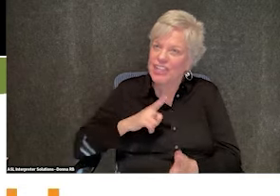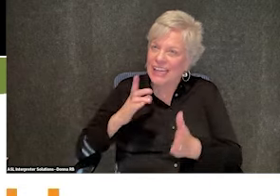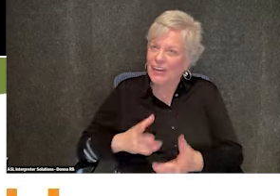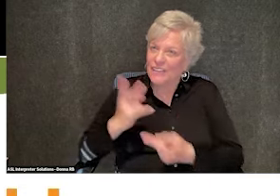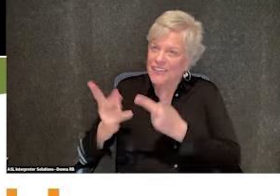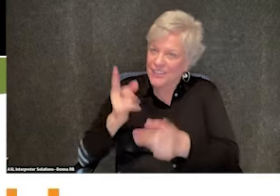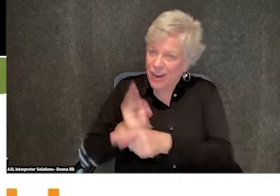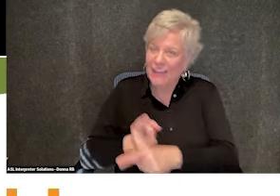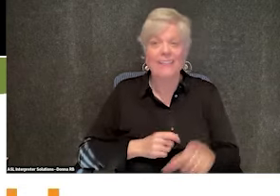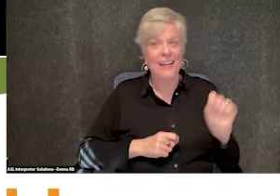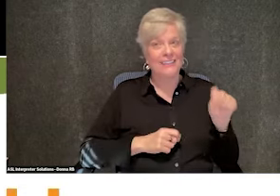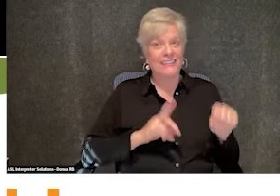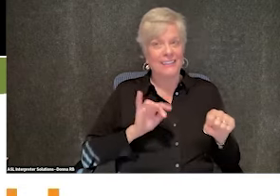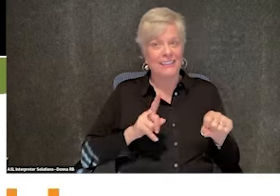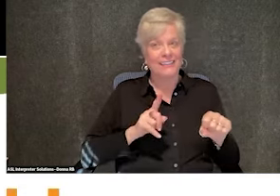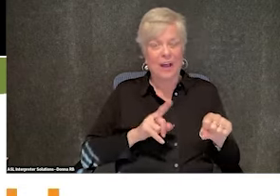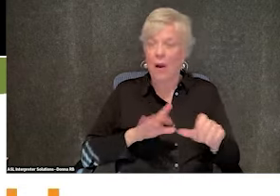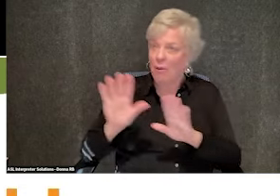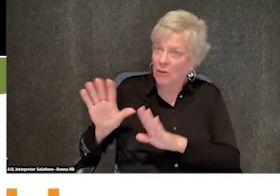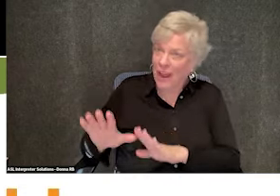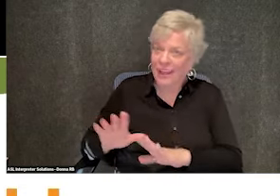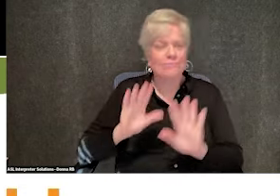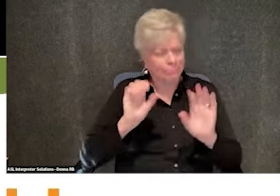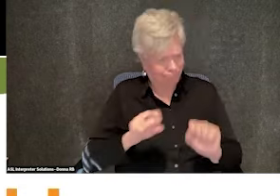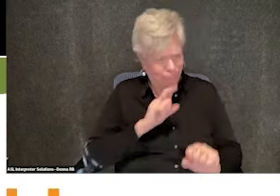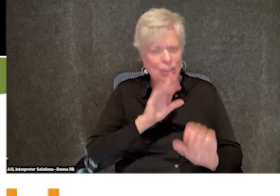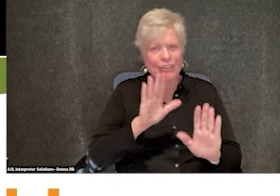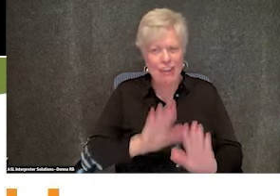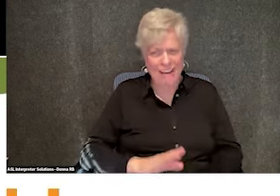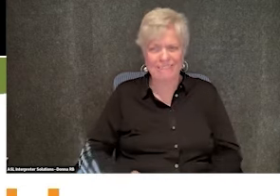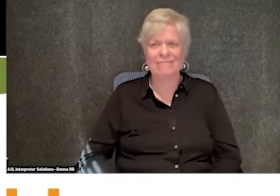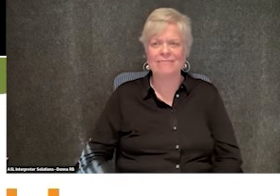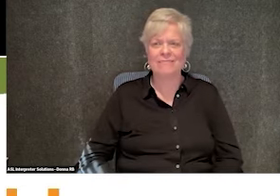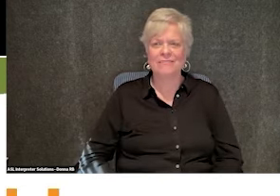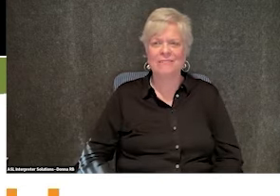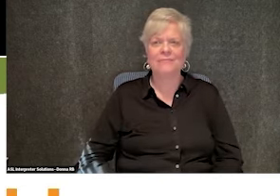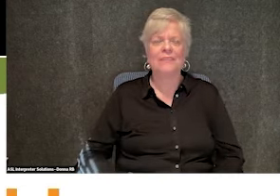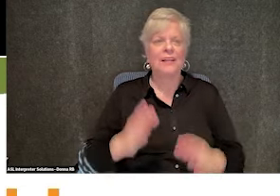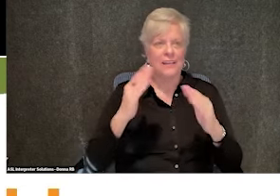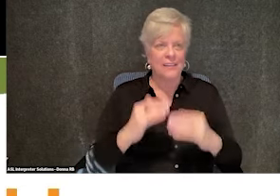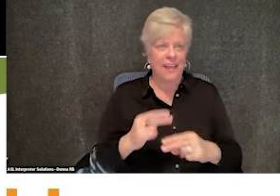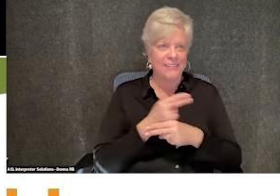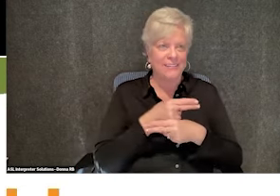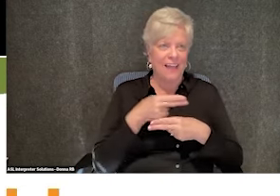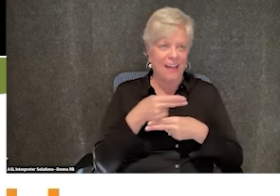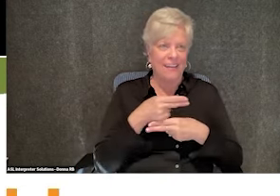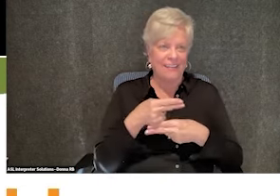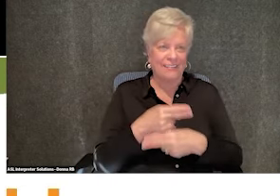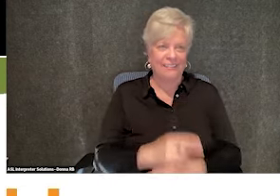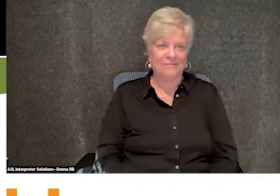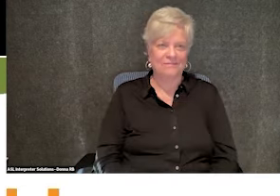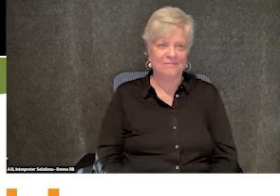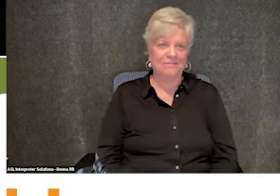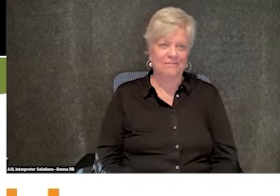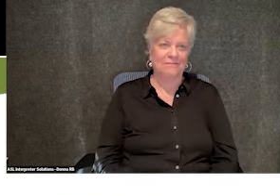Will, también, si nos puede contar sobre estas personas excelentes ahora en las